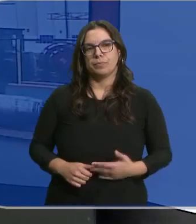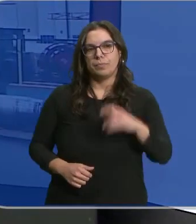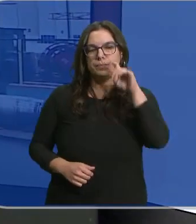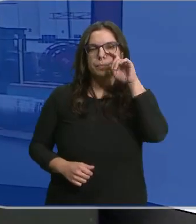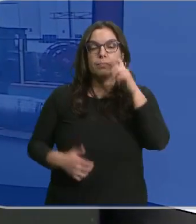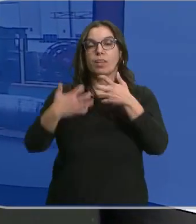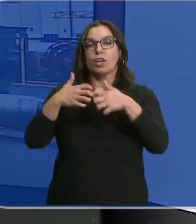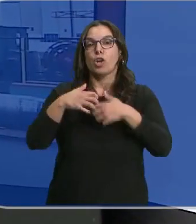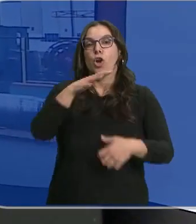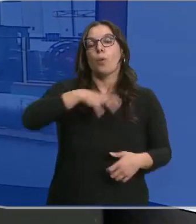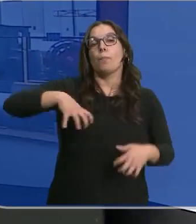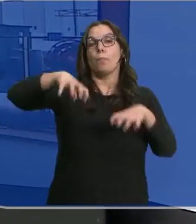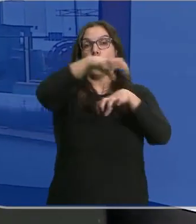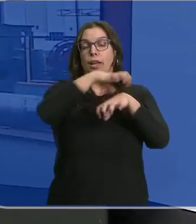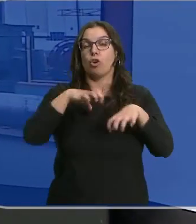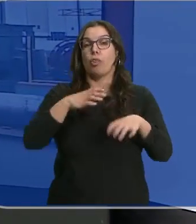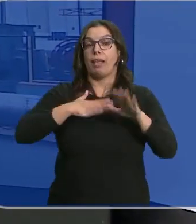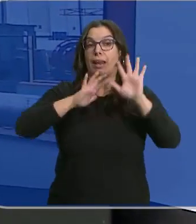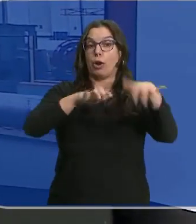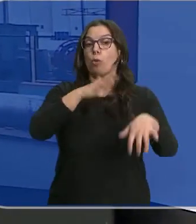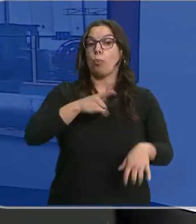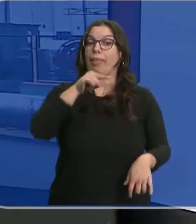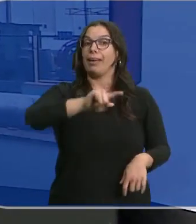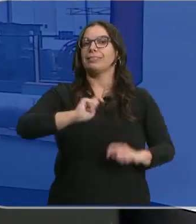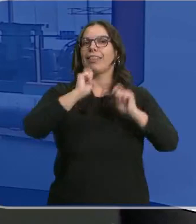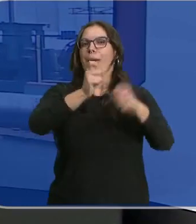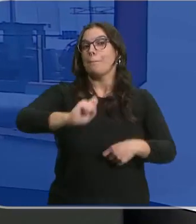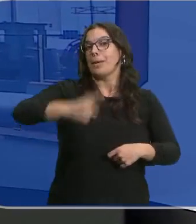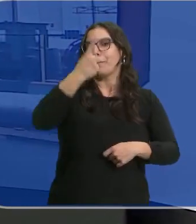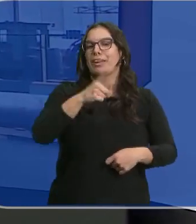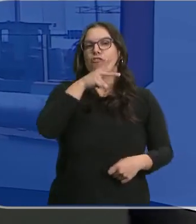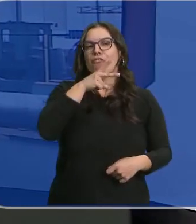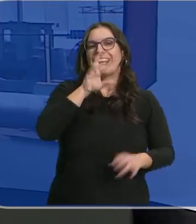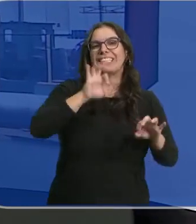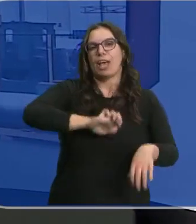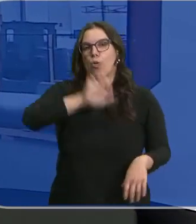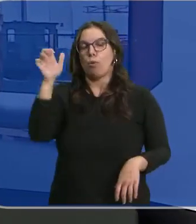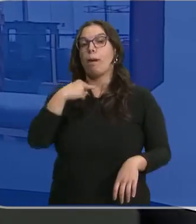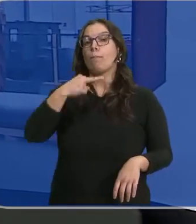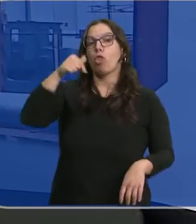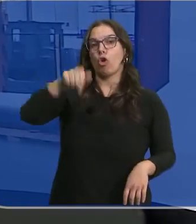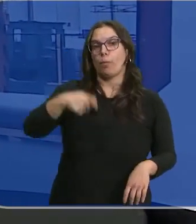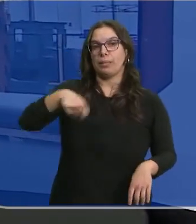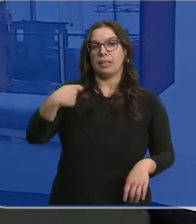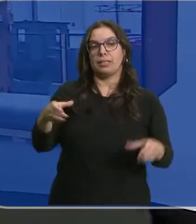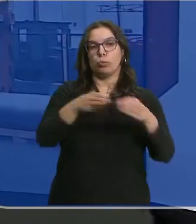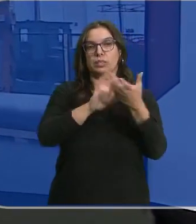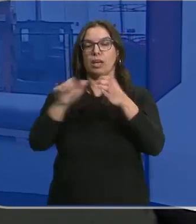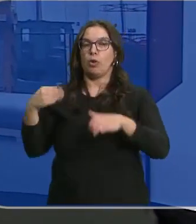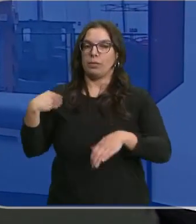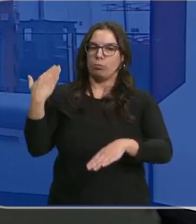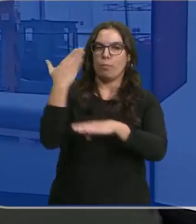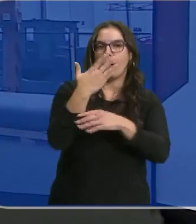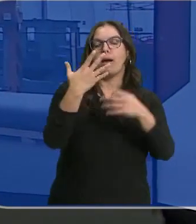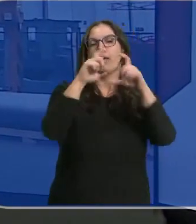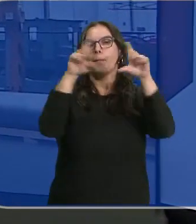El polígono de Villadangos, en León, puede convertirse en el primer polígono verde de Europa. Lo ha dicho hoy el presidente de la Junta en su visita a la planta siderúrgica